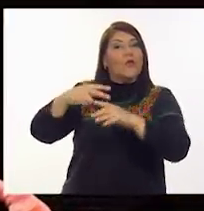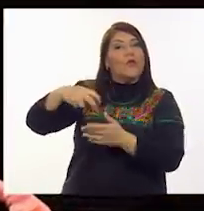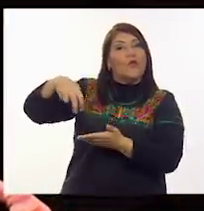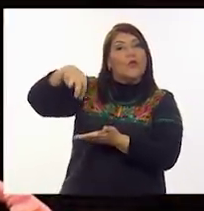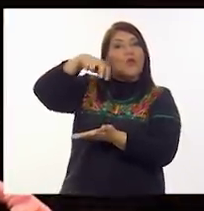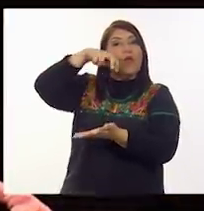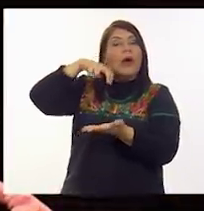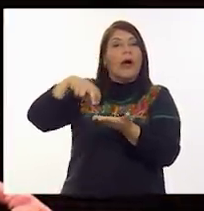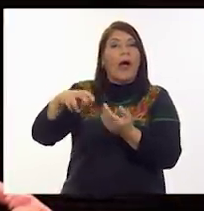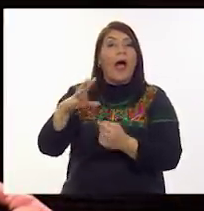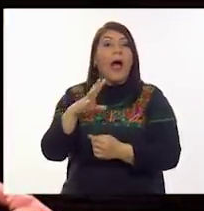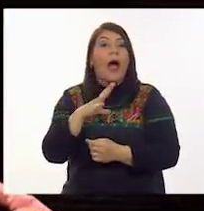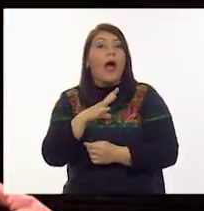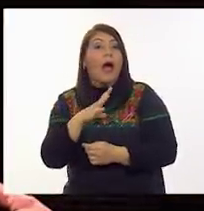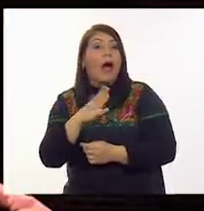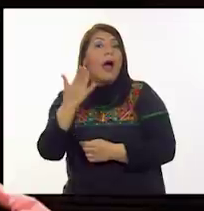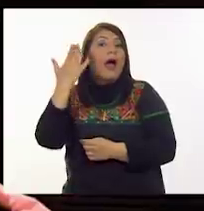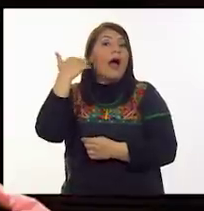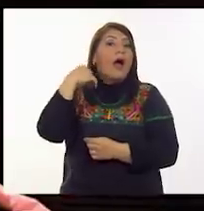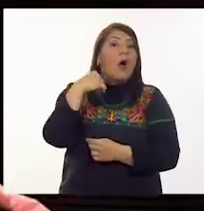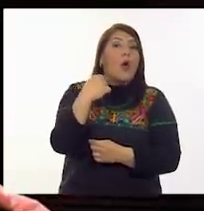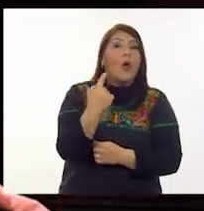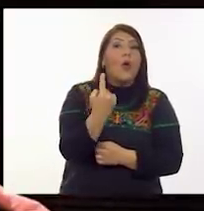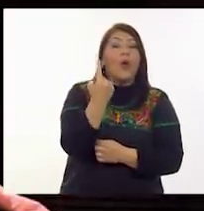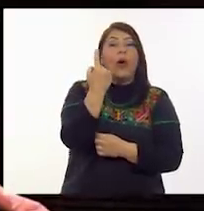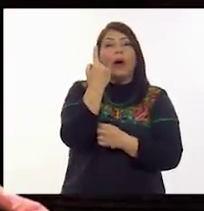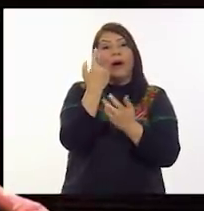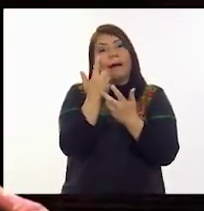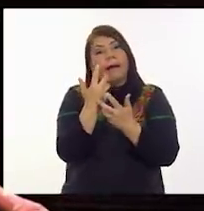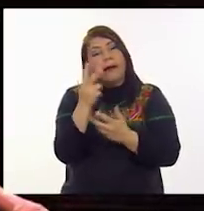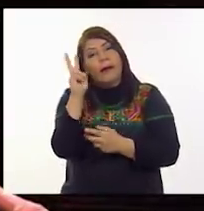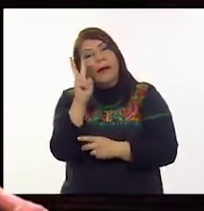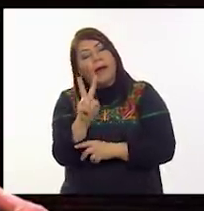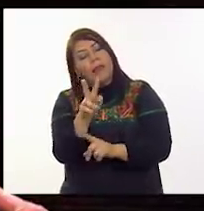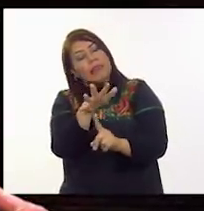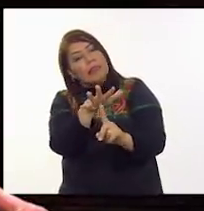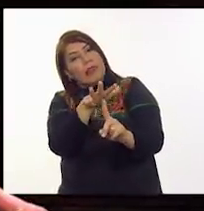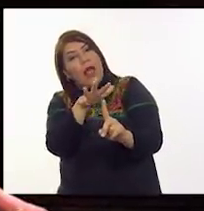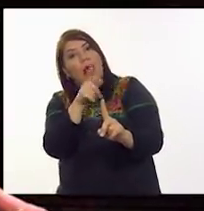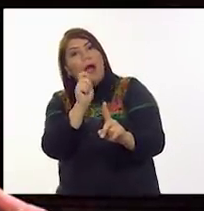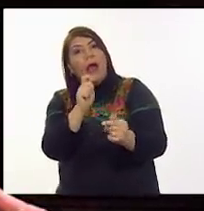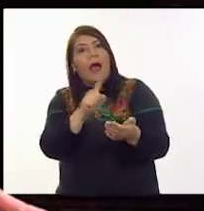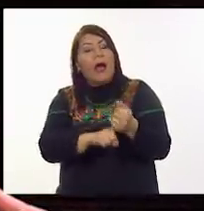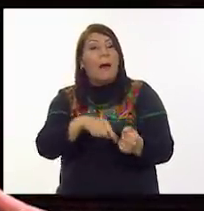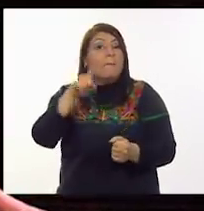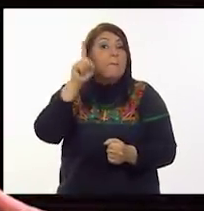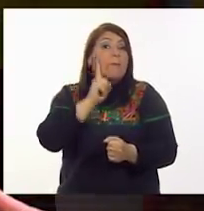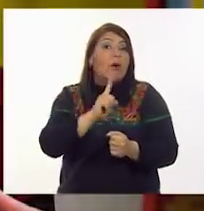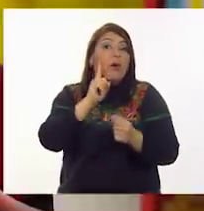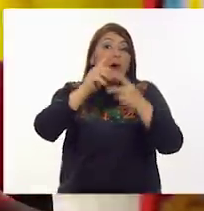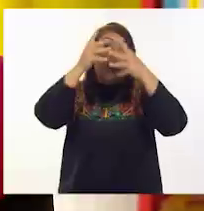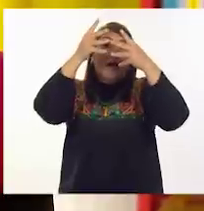Había una gran mujer que en un teatro